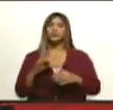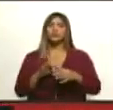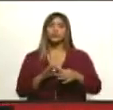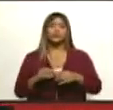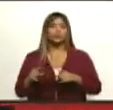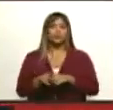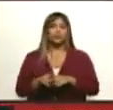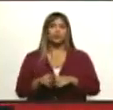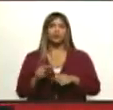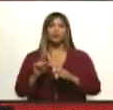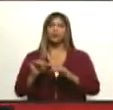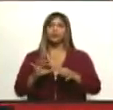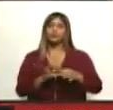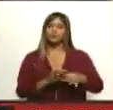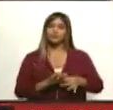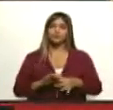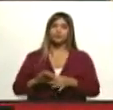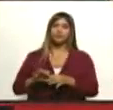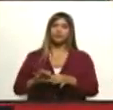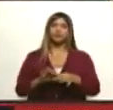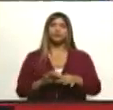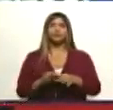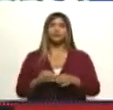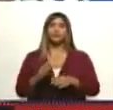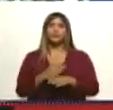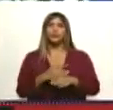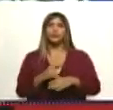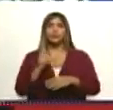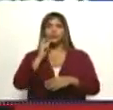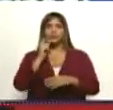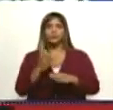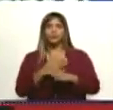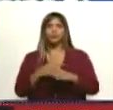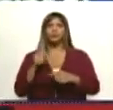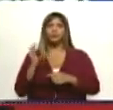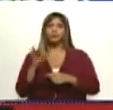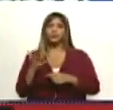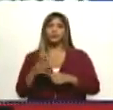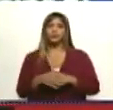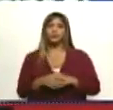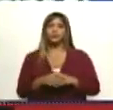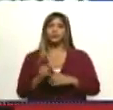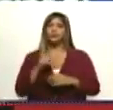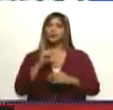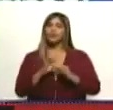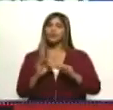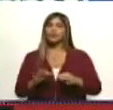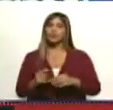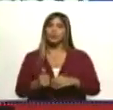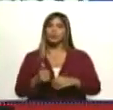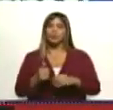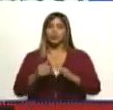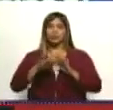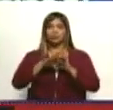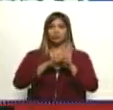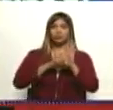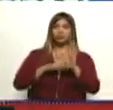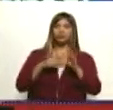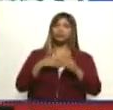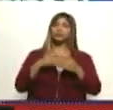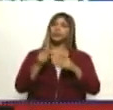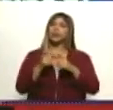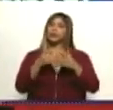cosas una misma unidad ya Beatriz lo expresaba de una manera magistral con su